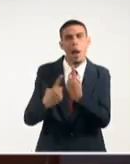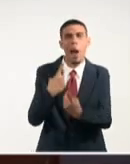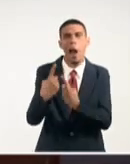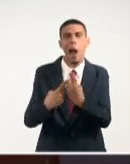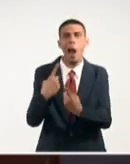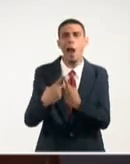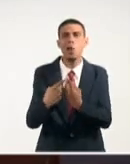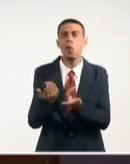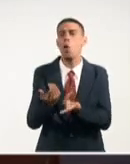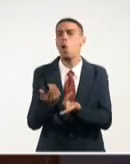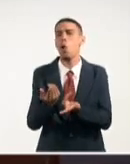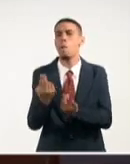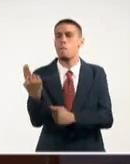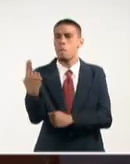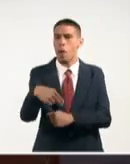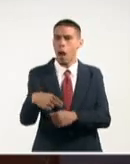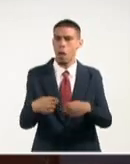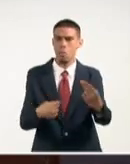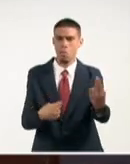del cielo.